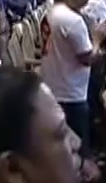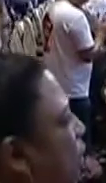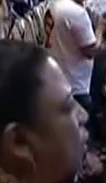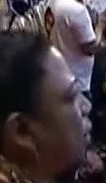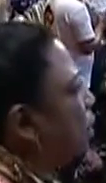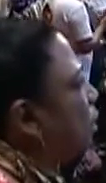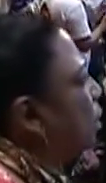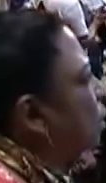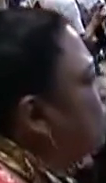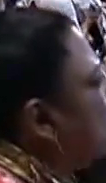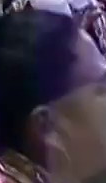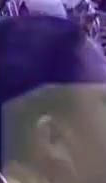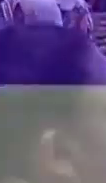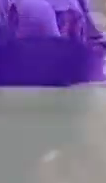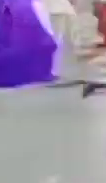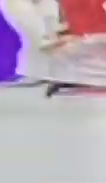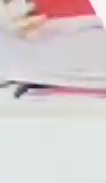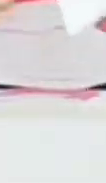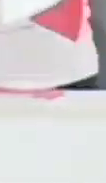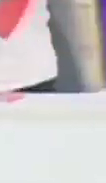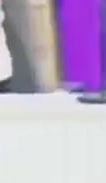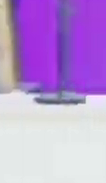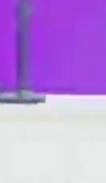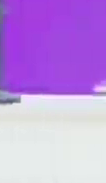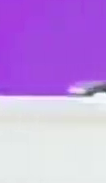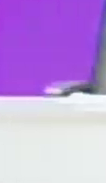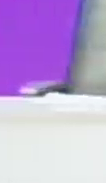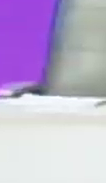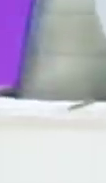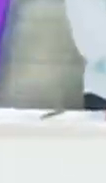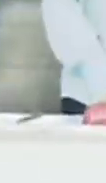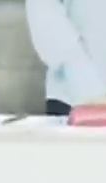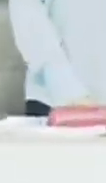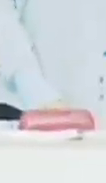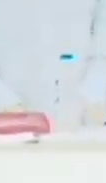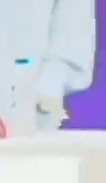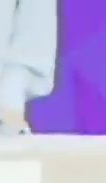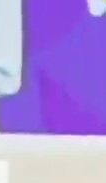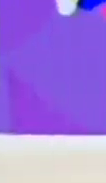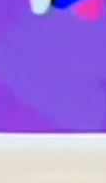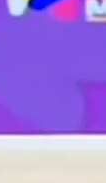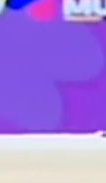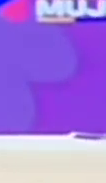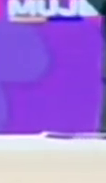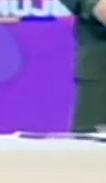libertad, si morí, si vencí,